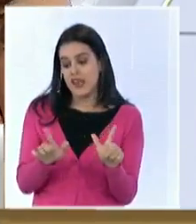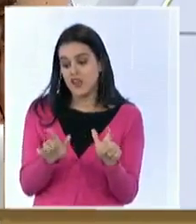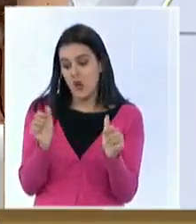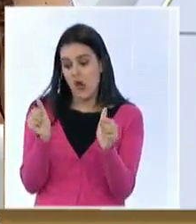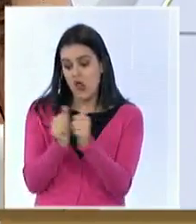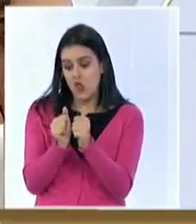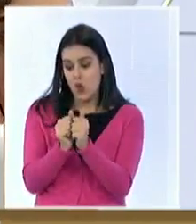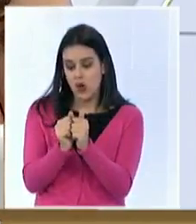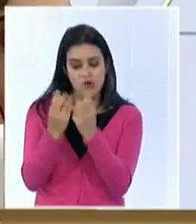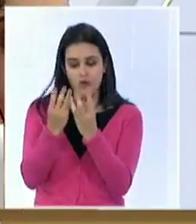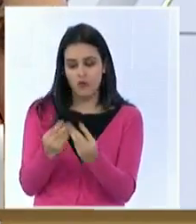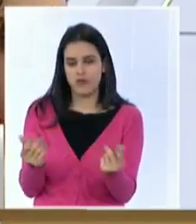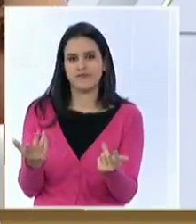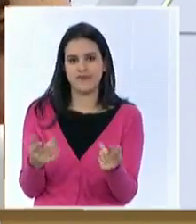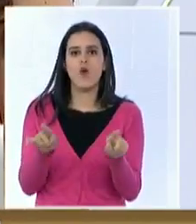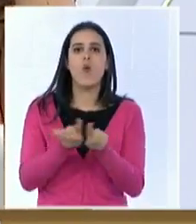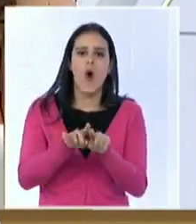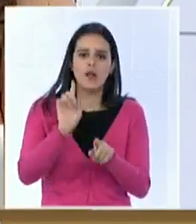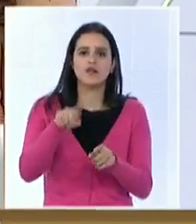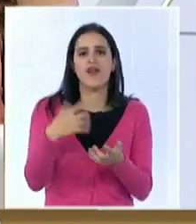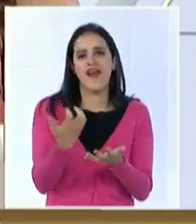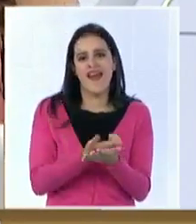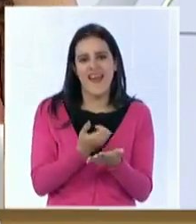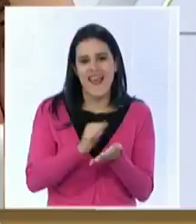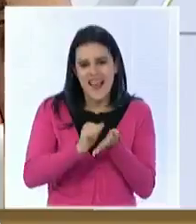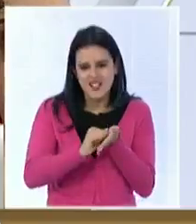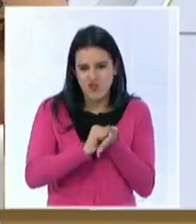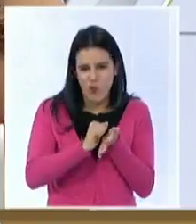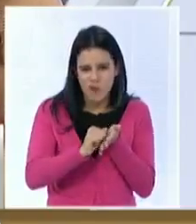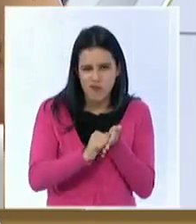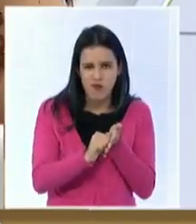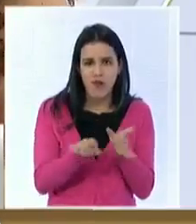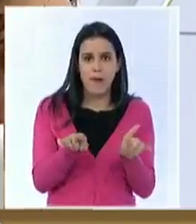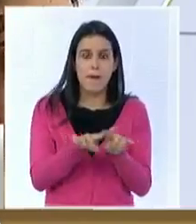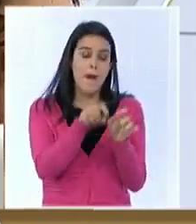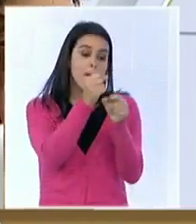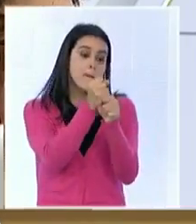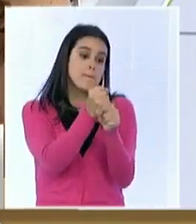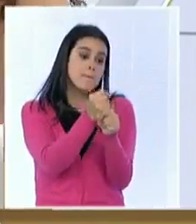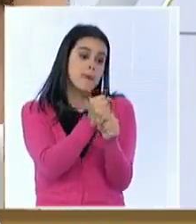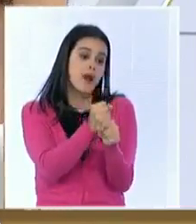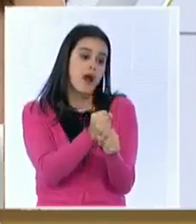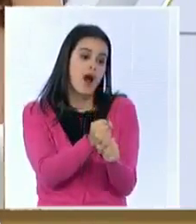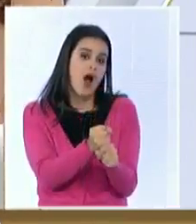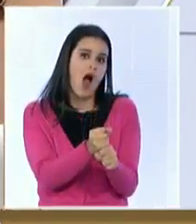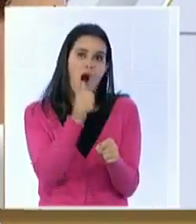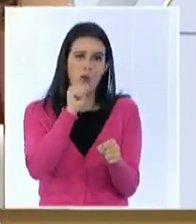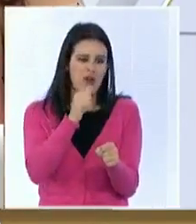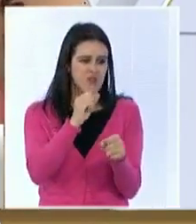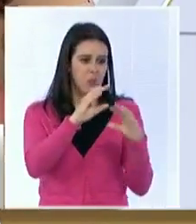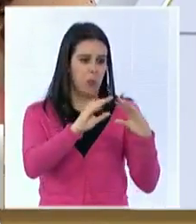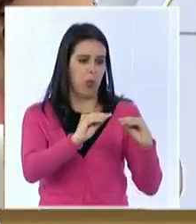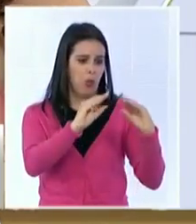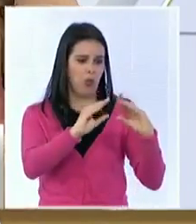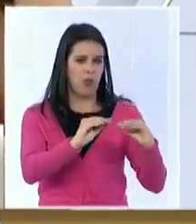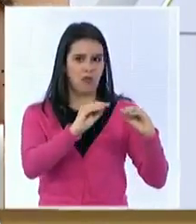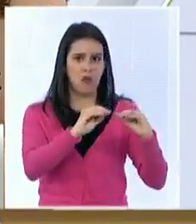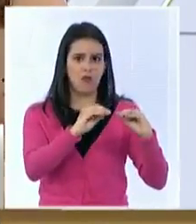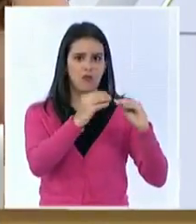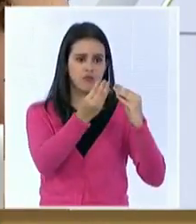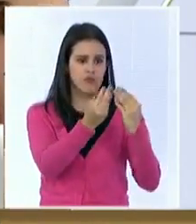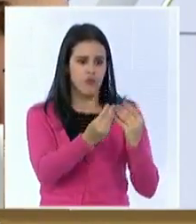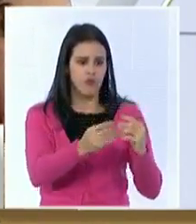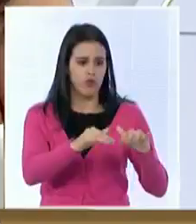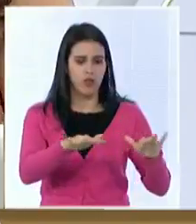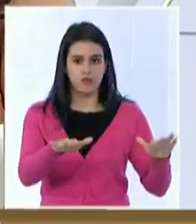podemos llevar a un batido. Las podemos colocar en un guiso y que eso sea parte de ese guiso del congelador a la sartén o a